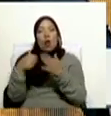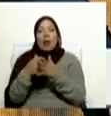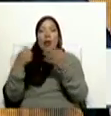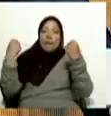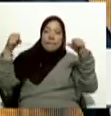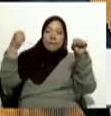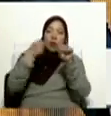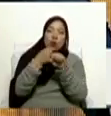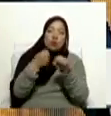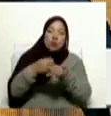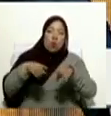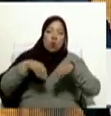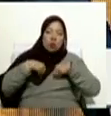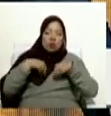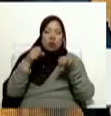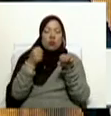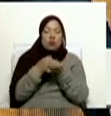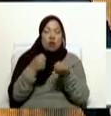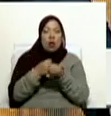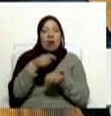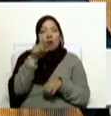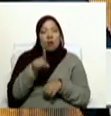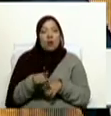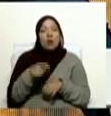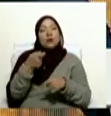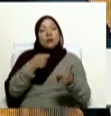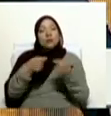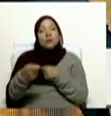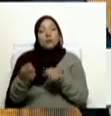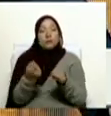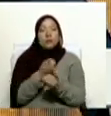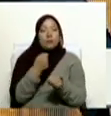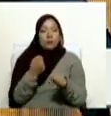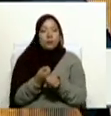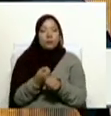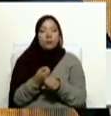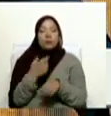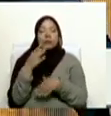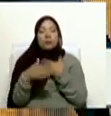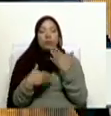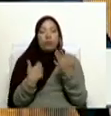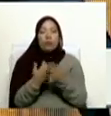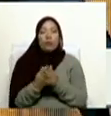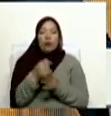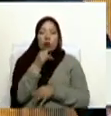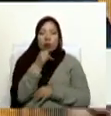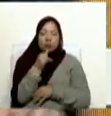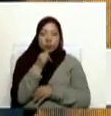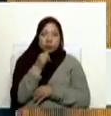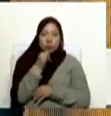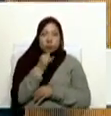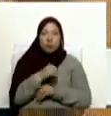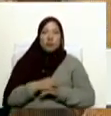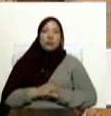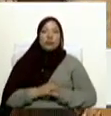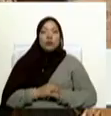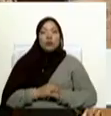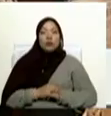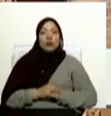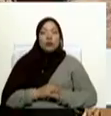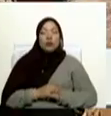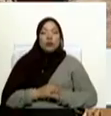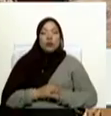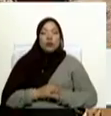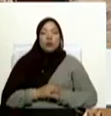para reconocer el sitio y también junto al Capitán Marcelo Gómez y los tenientes José Hernández y Juan albornos